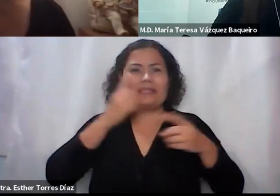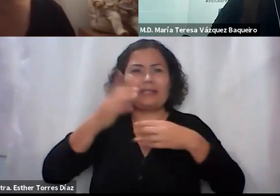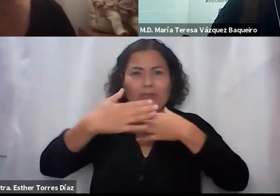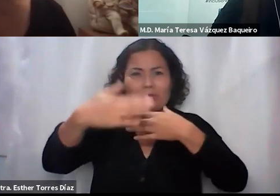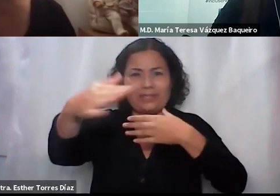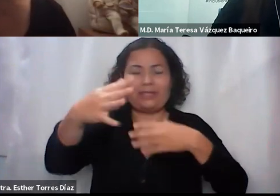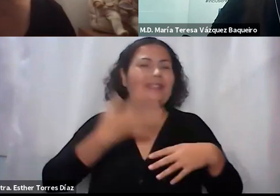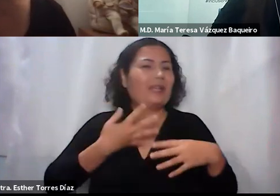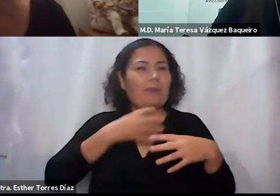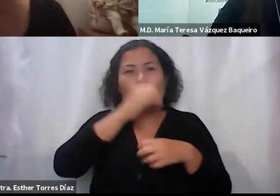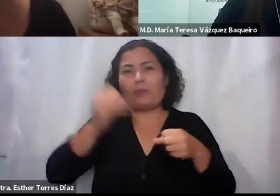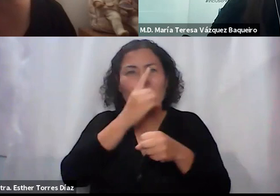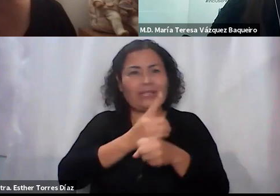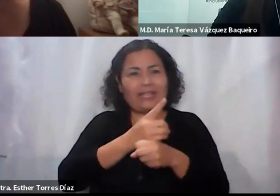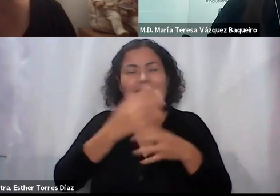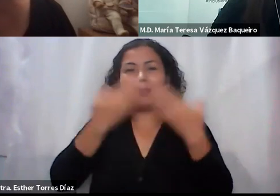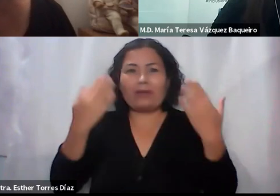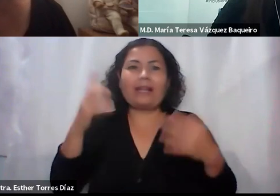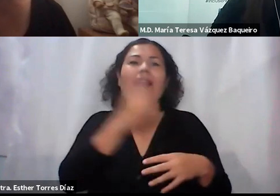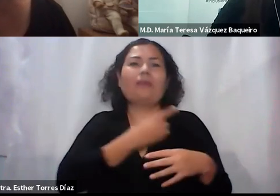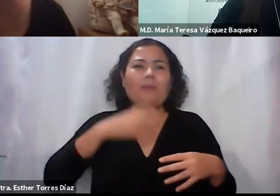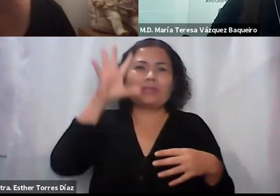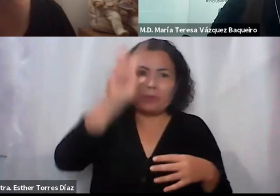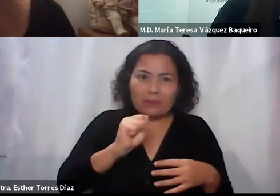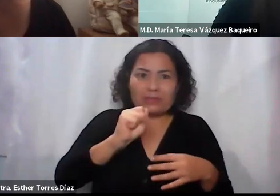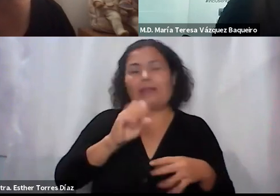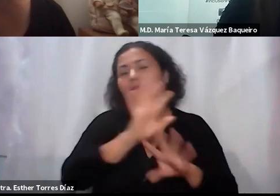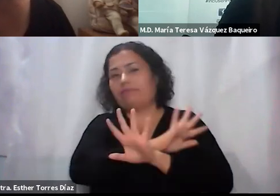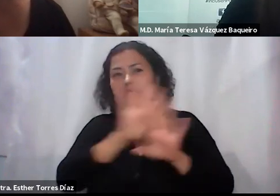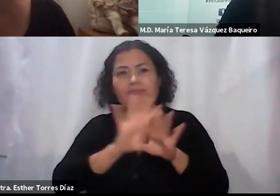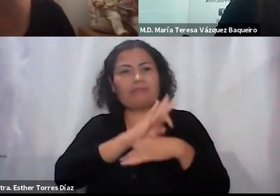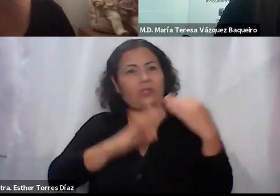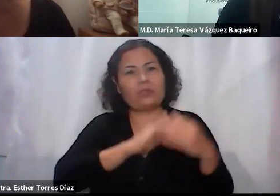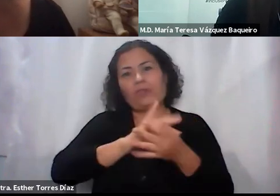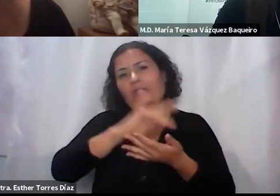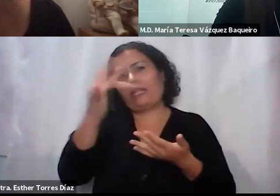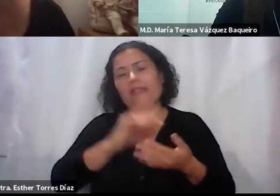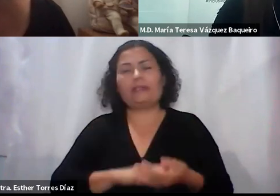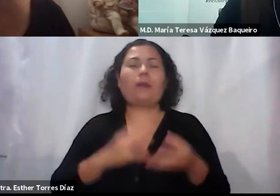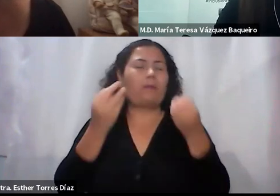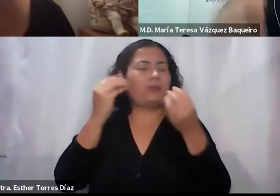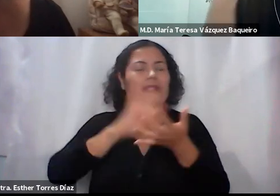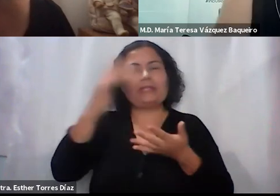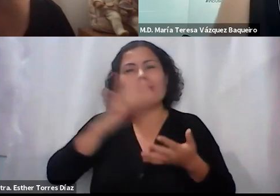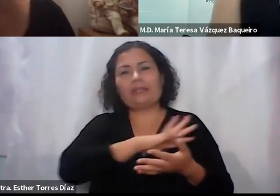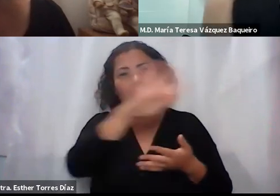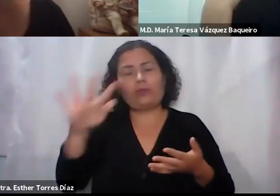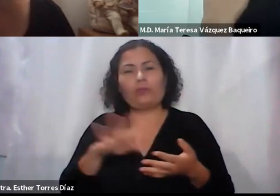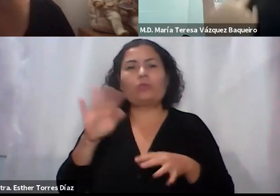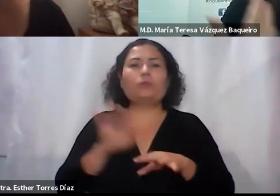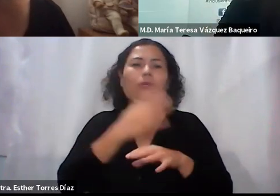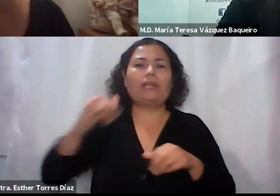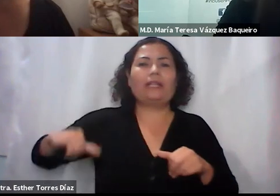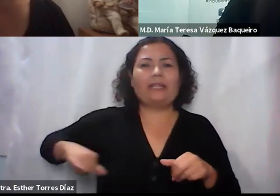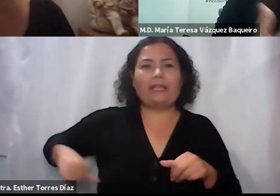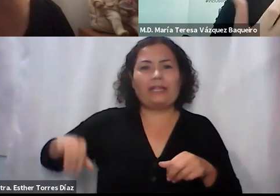esa oportunidad. Eso sería todo. Así es, pues muchísimas gracias a todos y a todas, gracias por su interés,